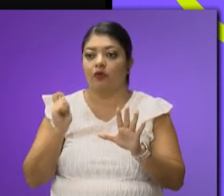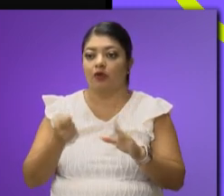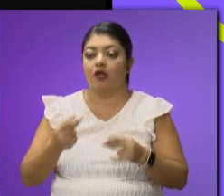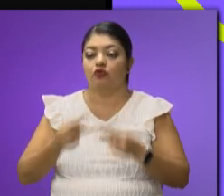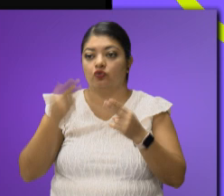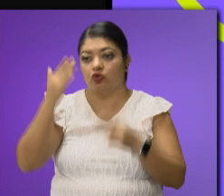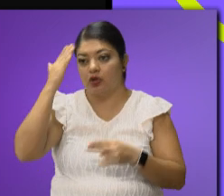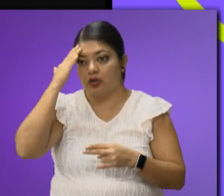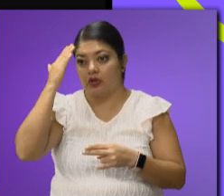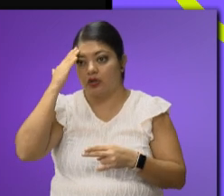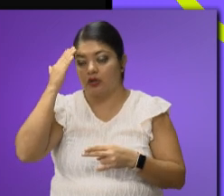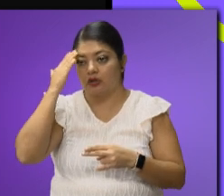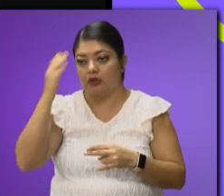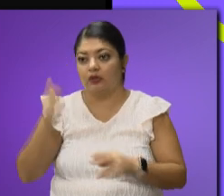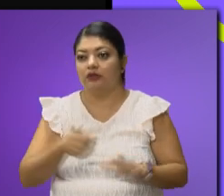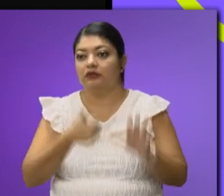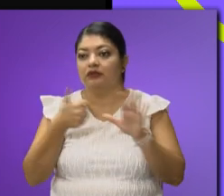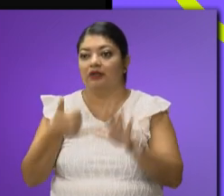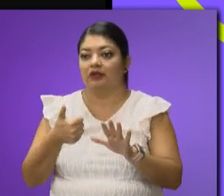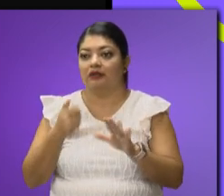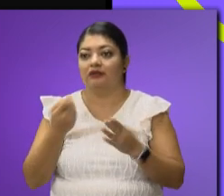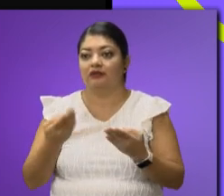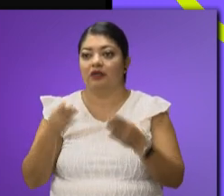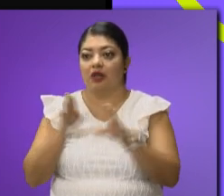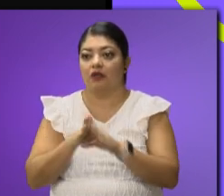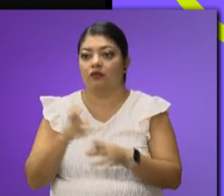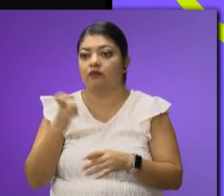generales. Punto número 6, clausura.